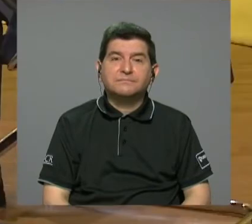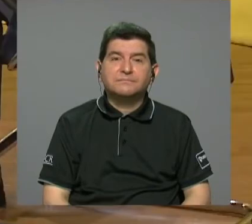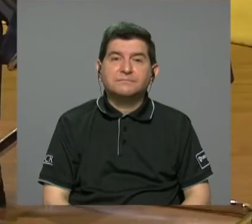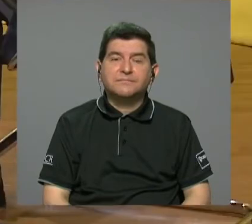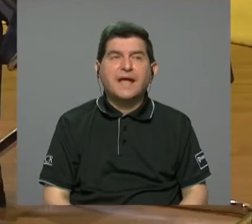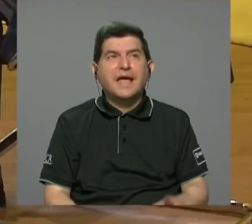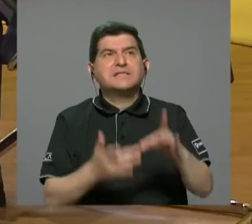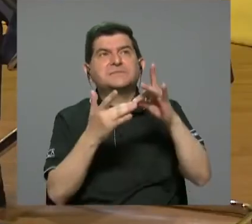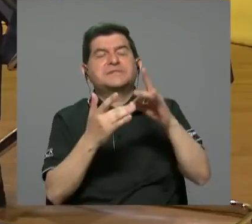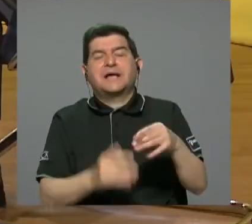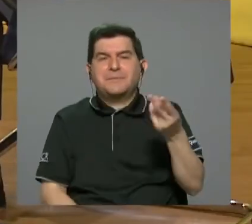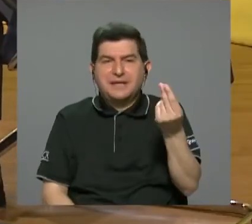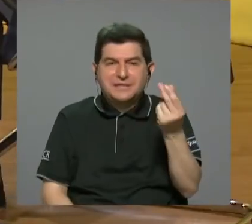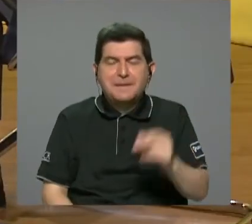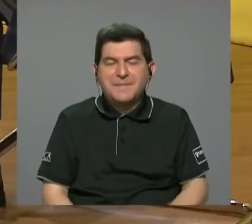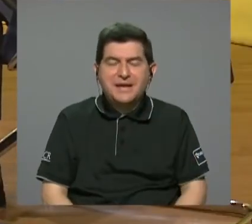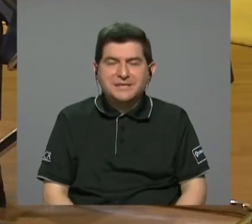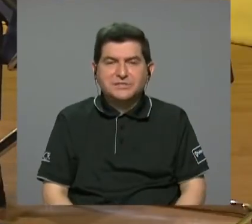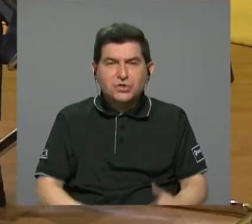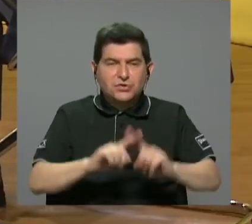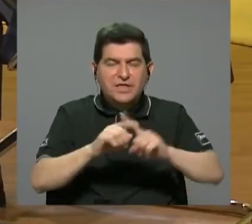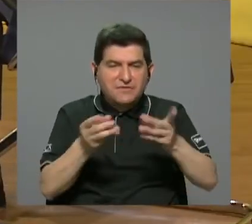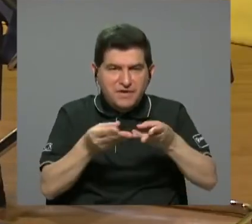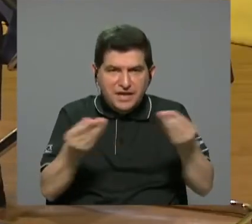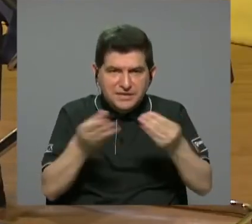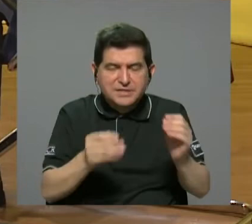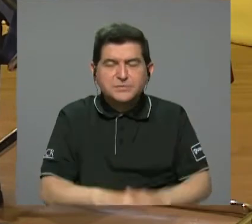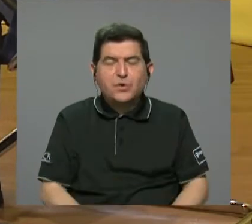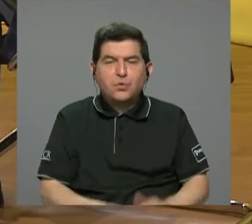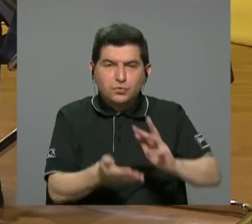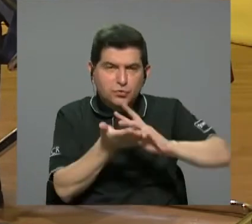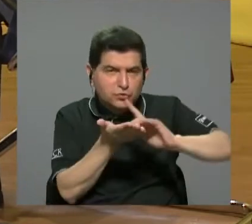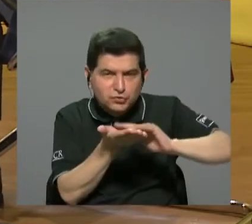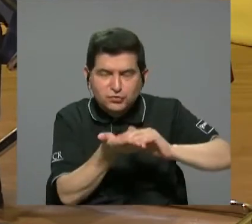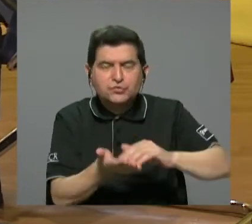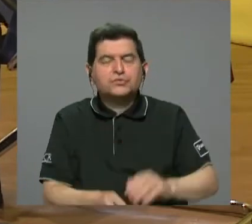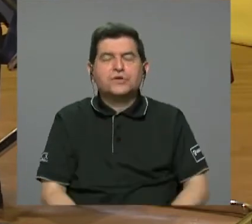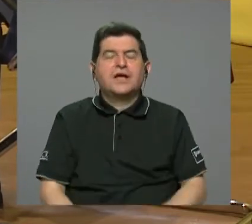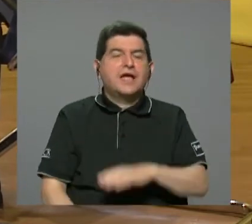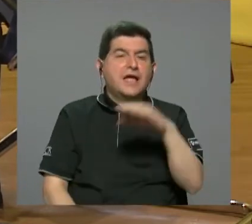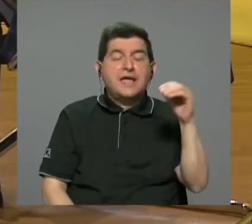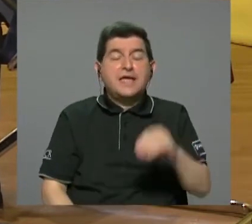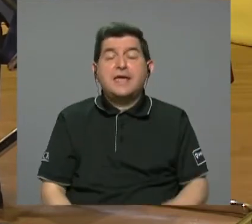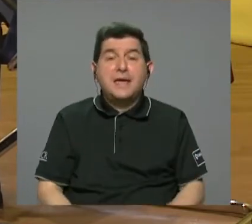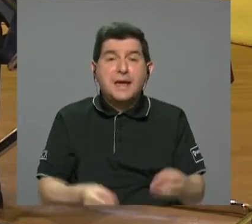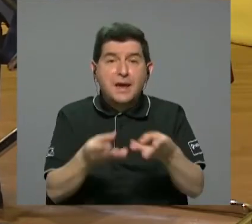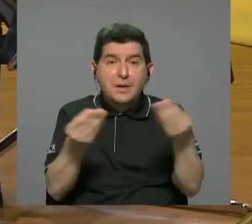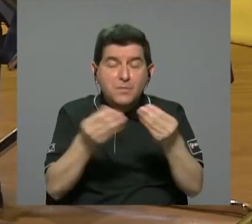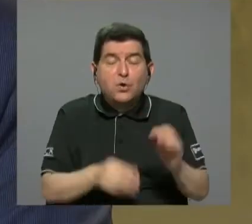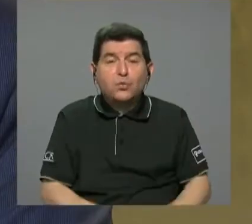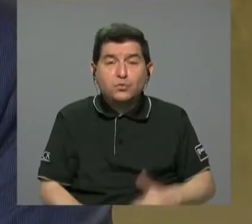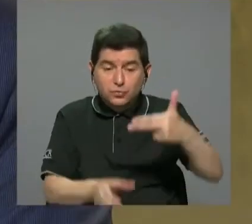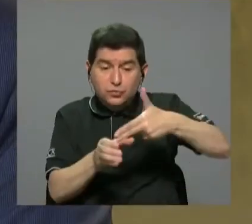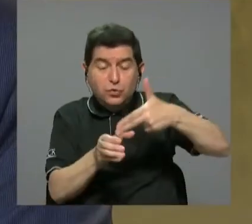sobre todo el precio de los cereales o el precio de los productos petrolíferos, pues nada que ver, es decir, el país se